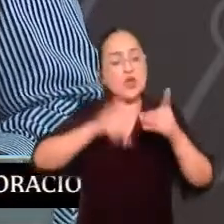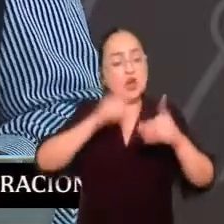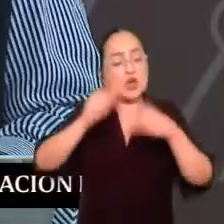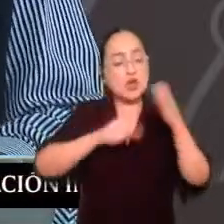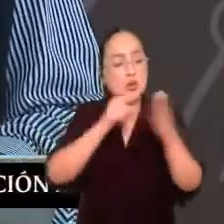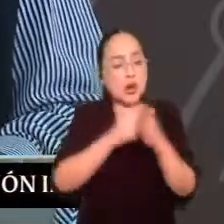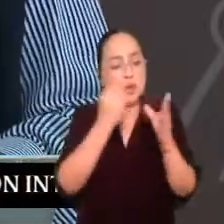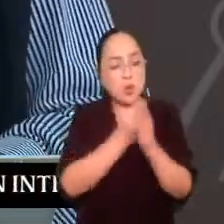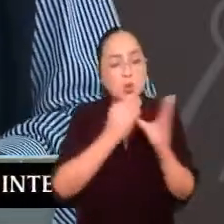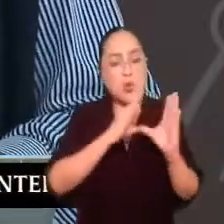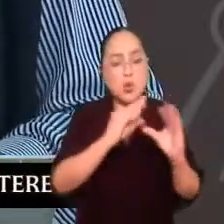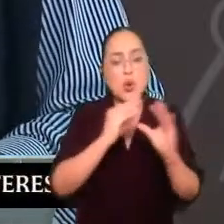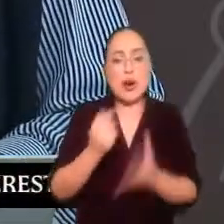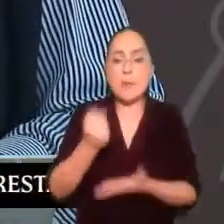y el presupuesto con el que vamos a trabajar.